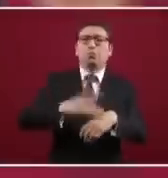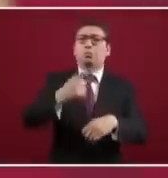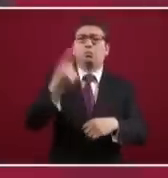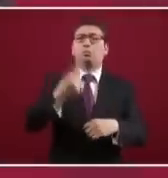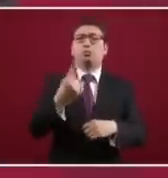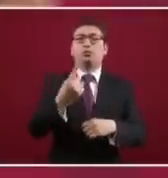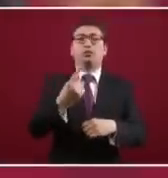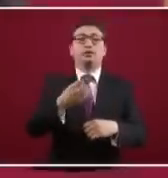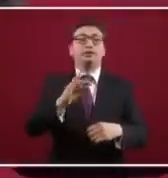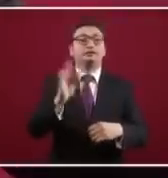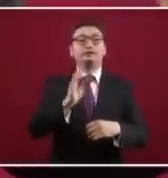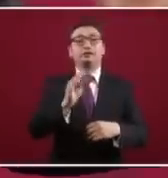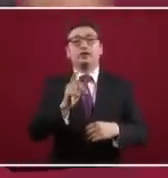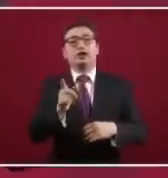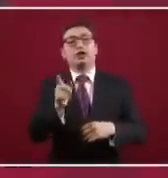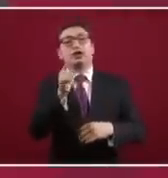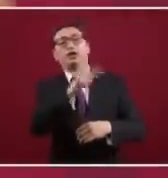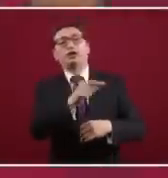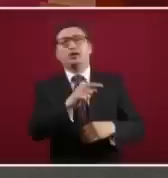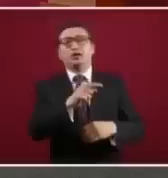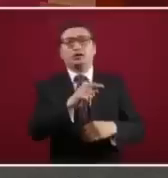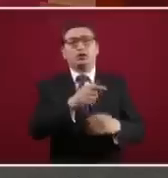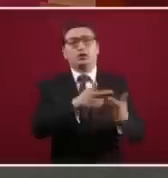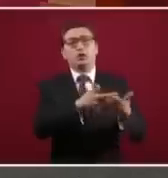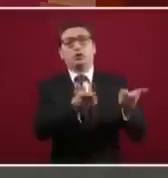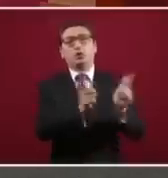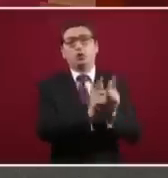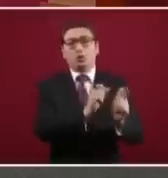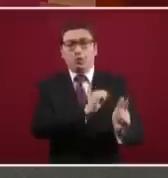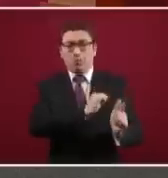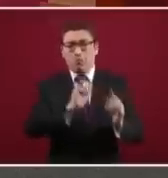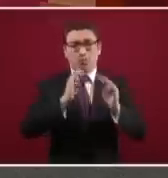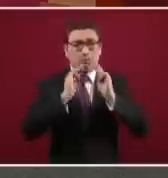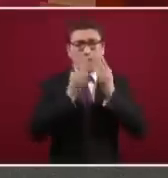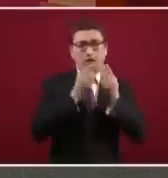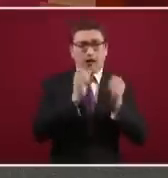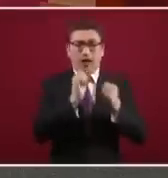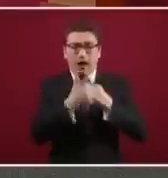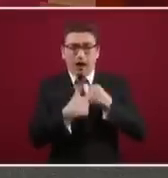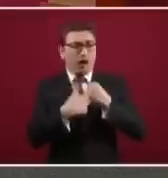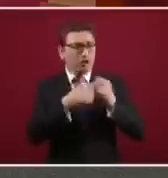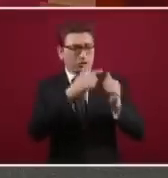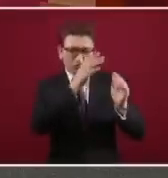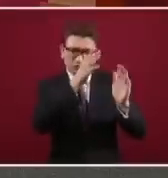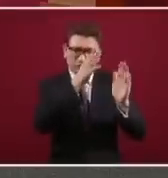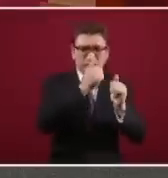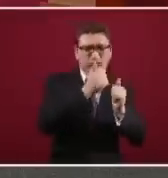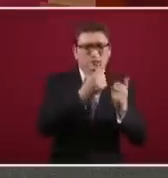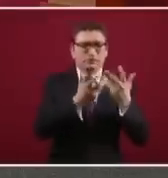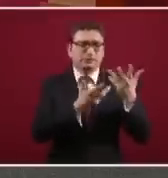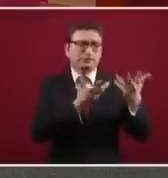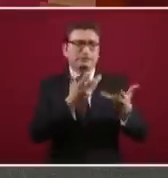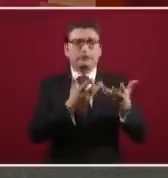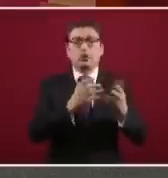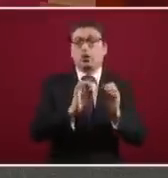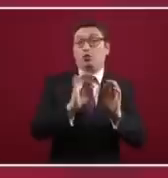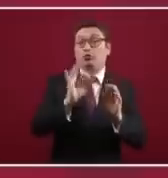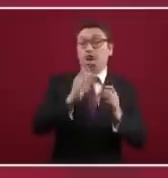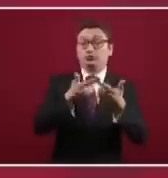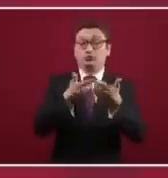hay un acuerdo con algún grupo delictivo o un acuerdo con algún grupo